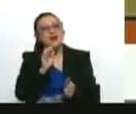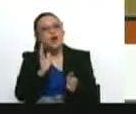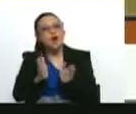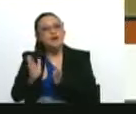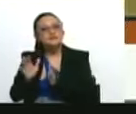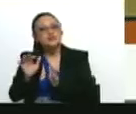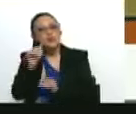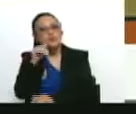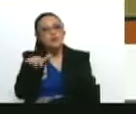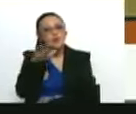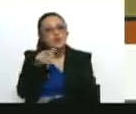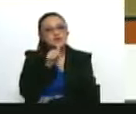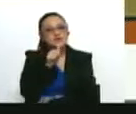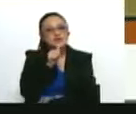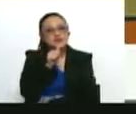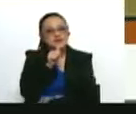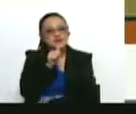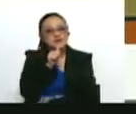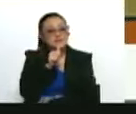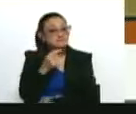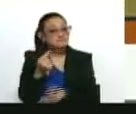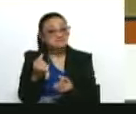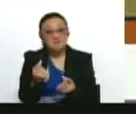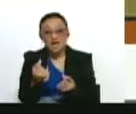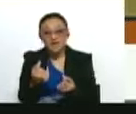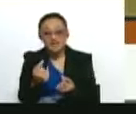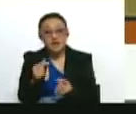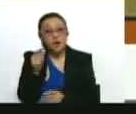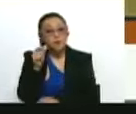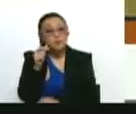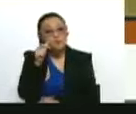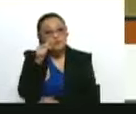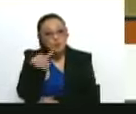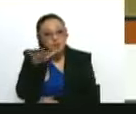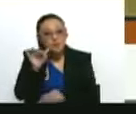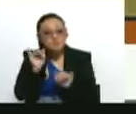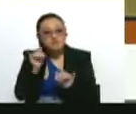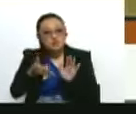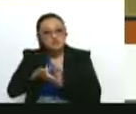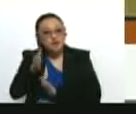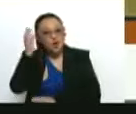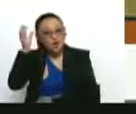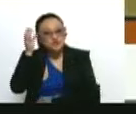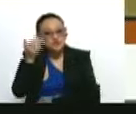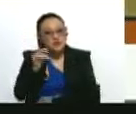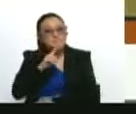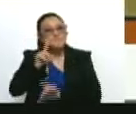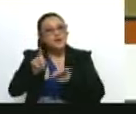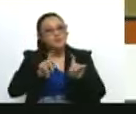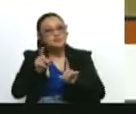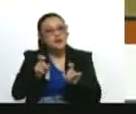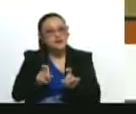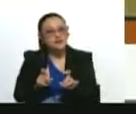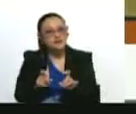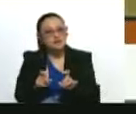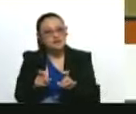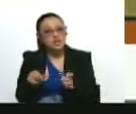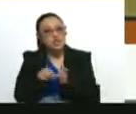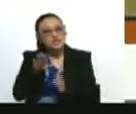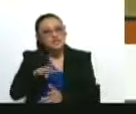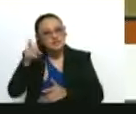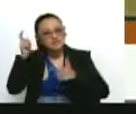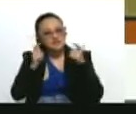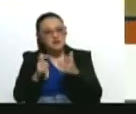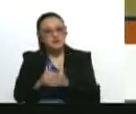pueblo? Nadie. El pueblo salió consciente y comenzó a preguntar, ¿dónde está